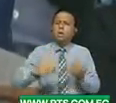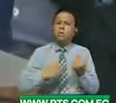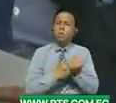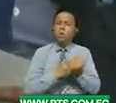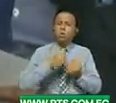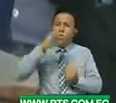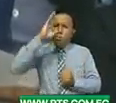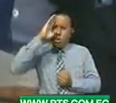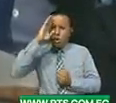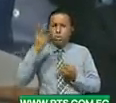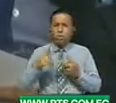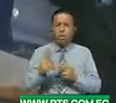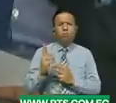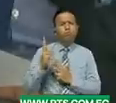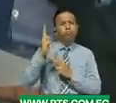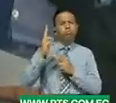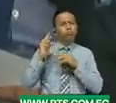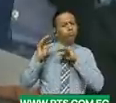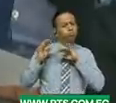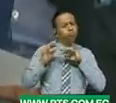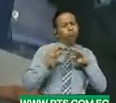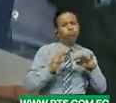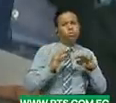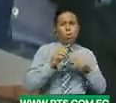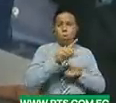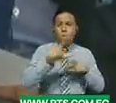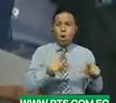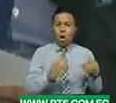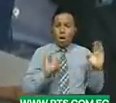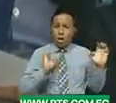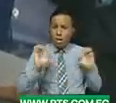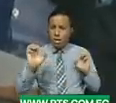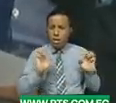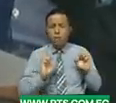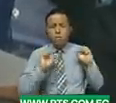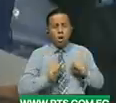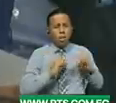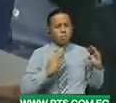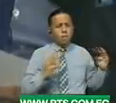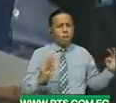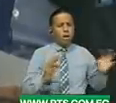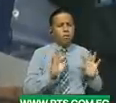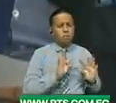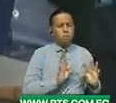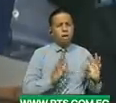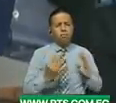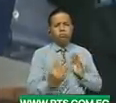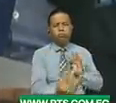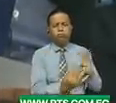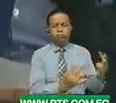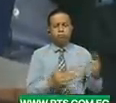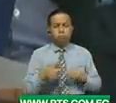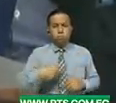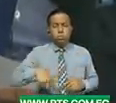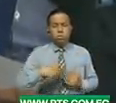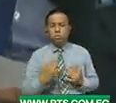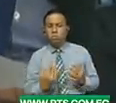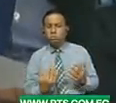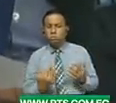Nacional, quienes en lugares estratégicos están ubicados para tener una capacidad de reacción